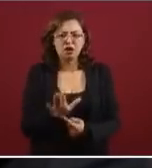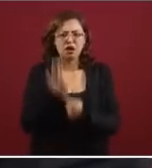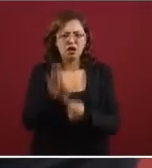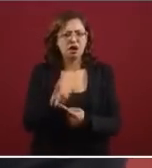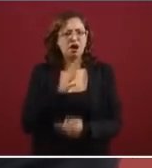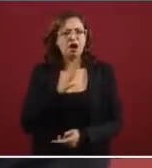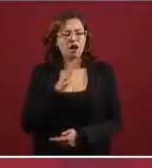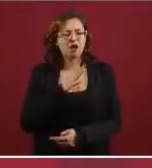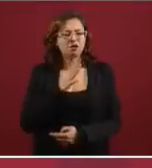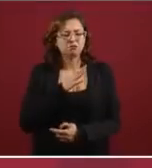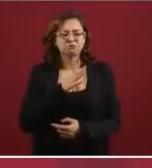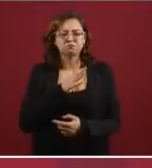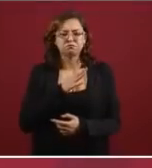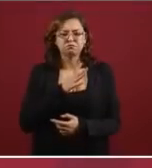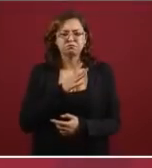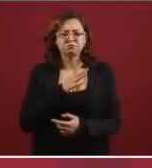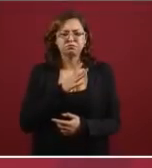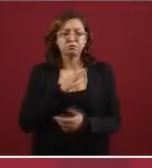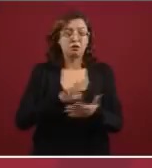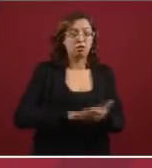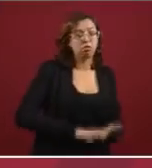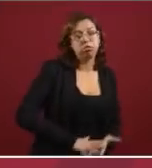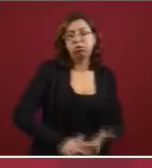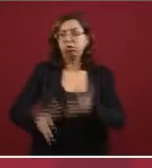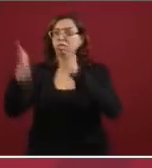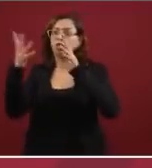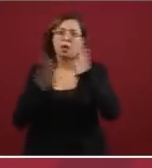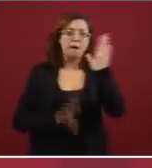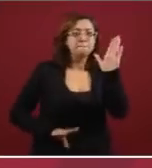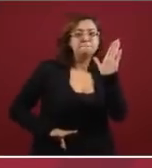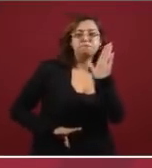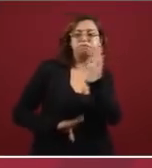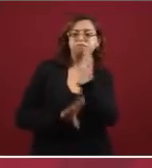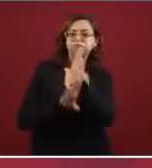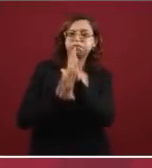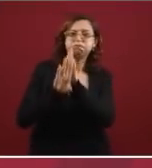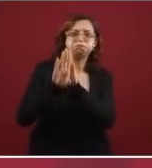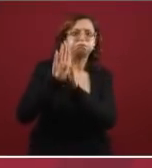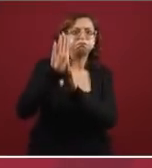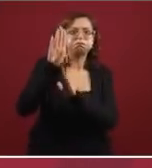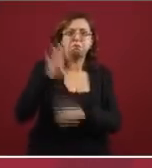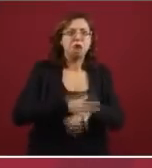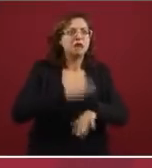detener la escalada de violencia, el ascenso